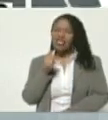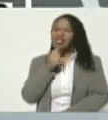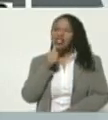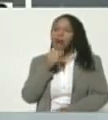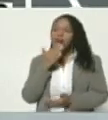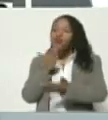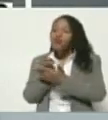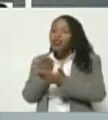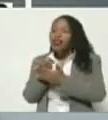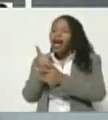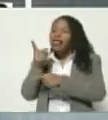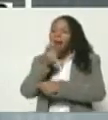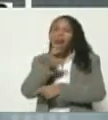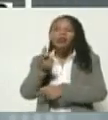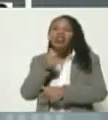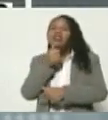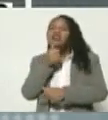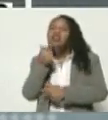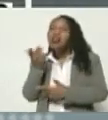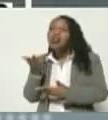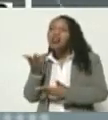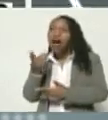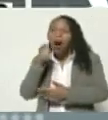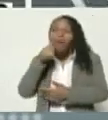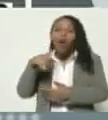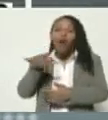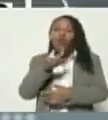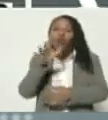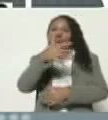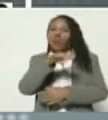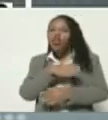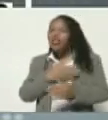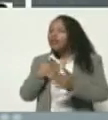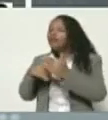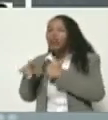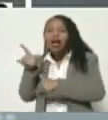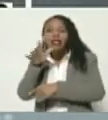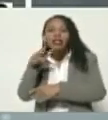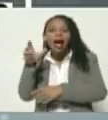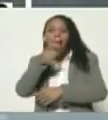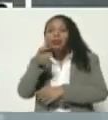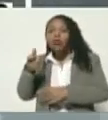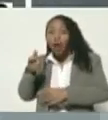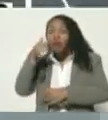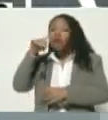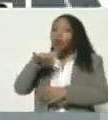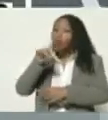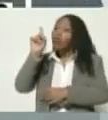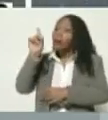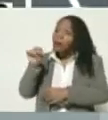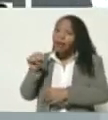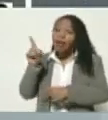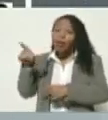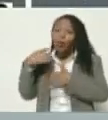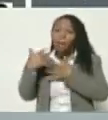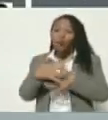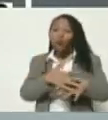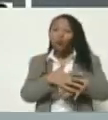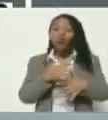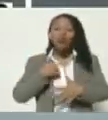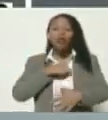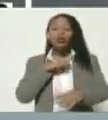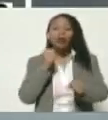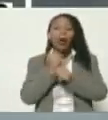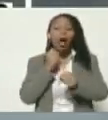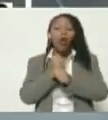propone a esta gente? ¿Quién lo postula? El pueblo. ¿De dónde sale esa gente? Del pueblo también. Son nuestros militantes, nuestros trabajadores